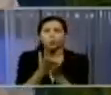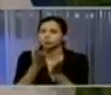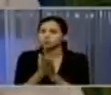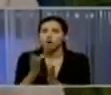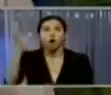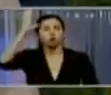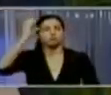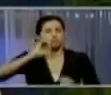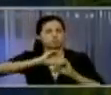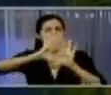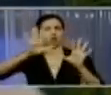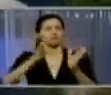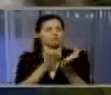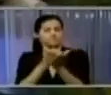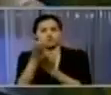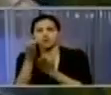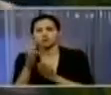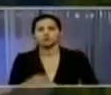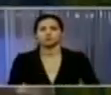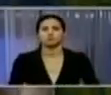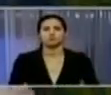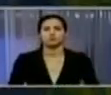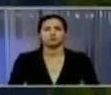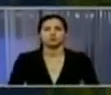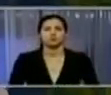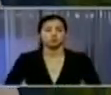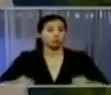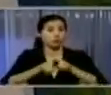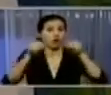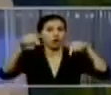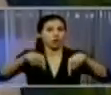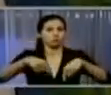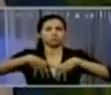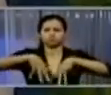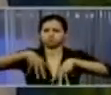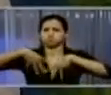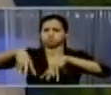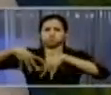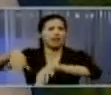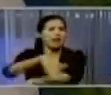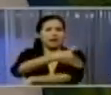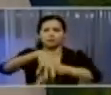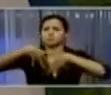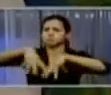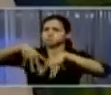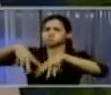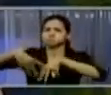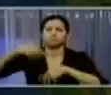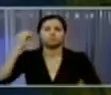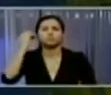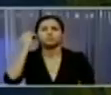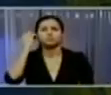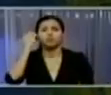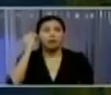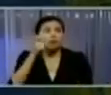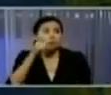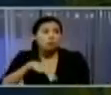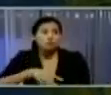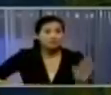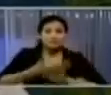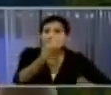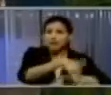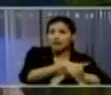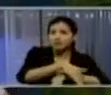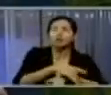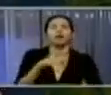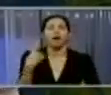diaria, y movilizados como hoy en la calle. Cada vez que el pueblo se moviliza